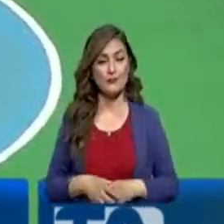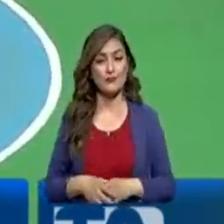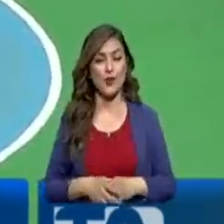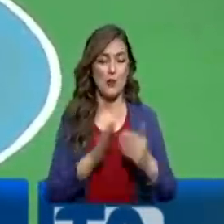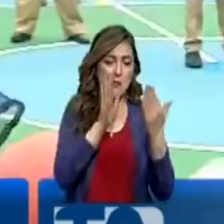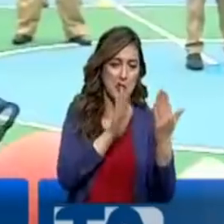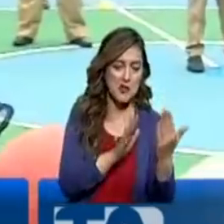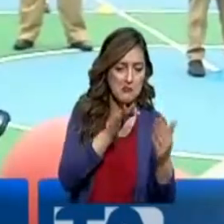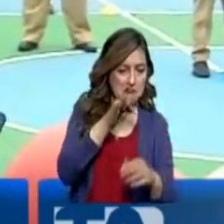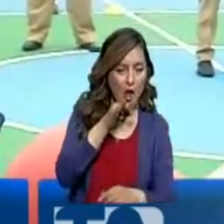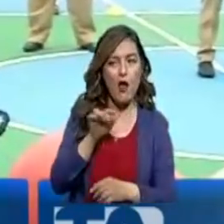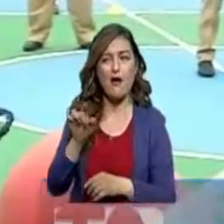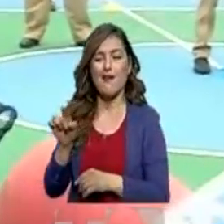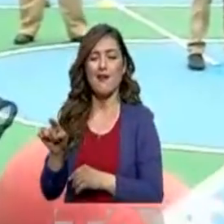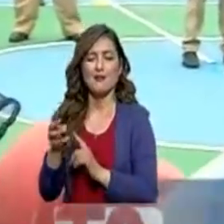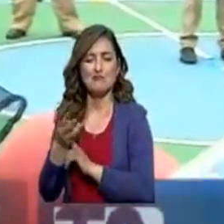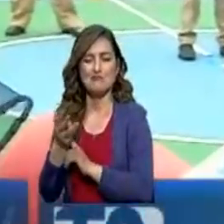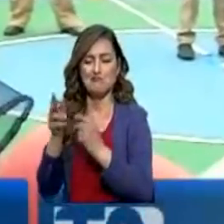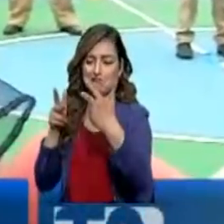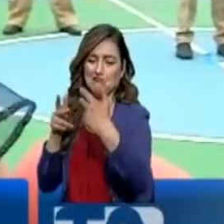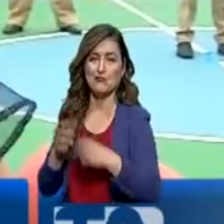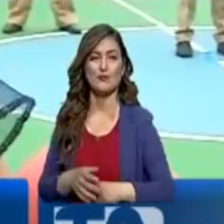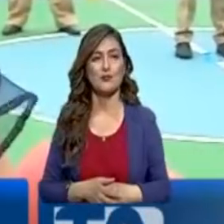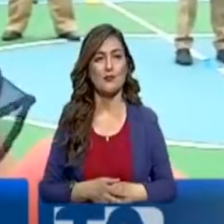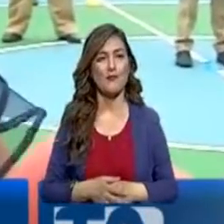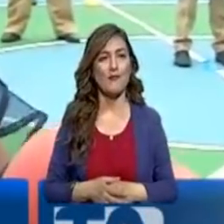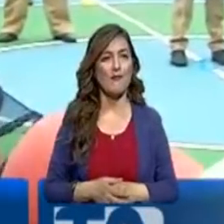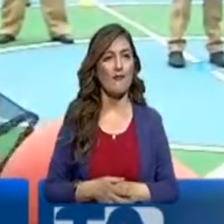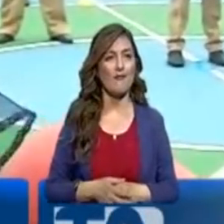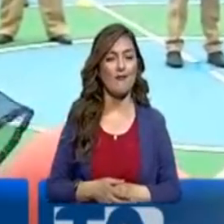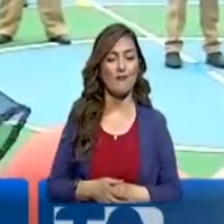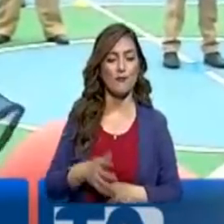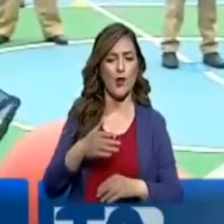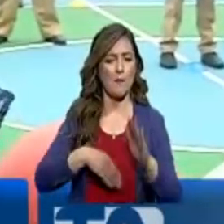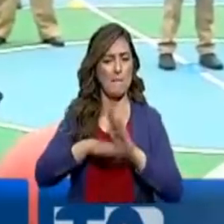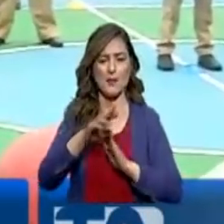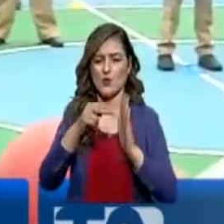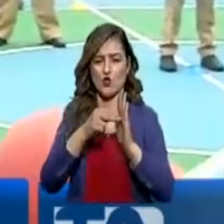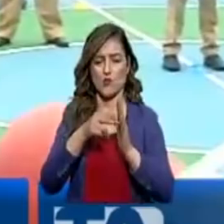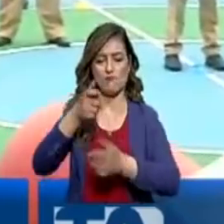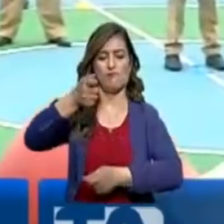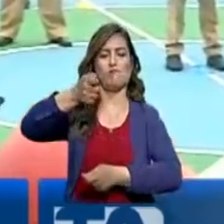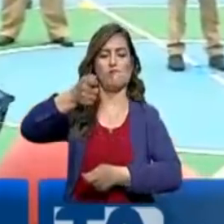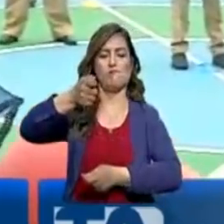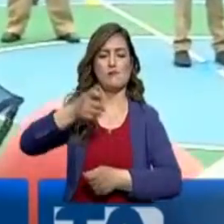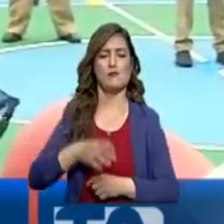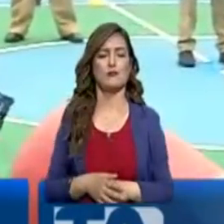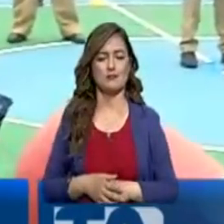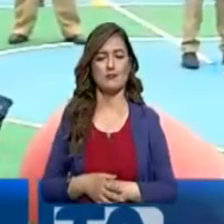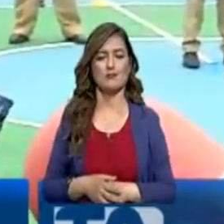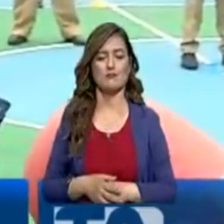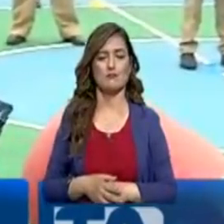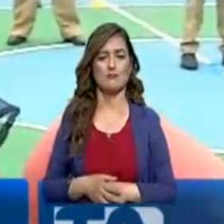y virtual. Son los tres abanderados con sus respectivas escoltas, ¿no? El abanderado del pabellón nacional, el del cantón o de la ciudad